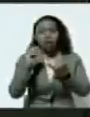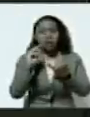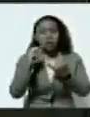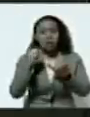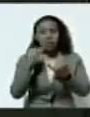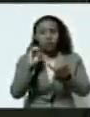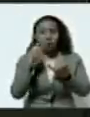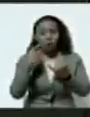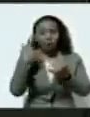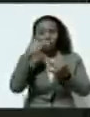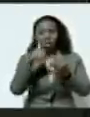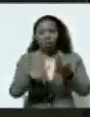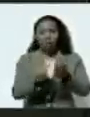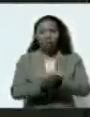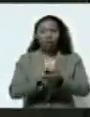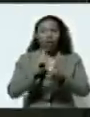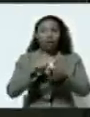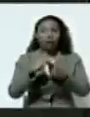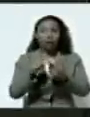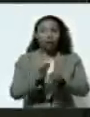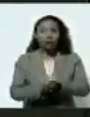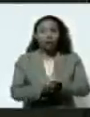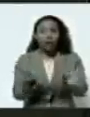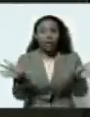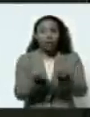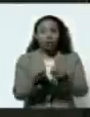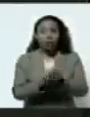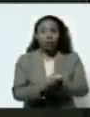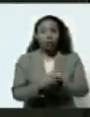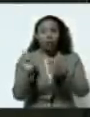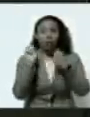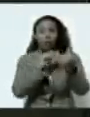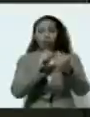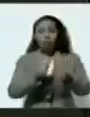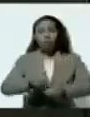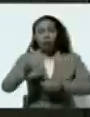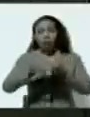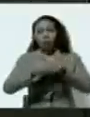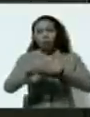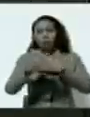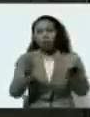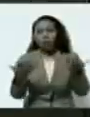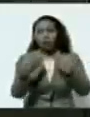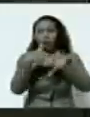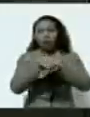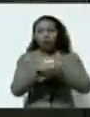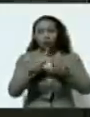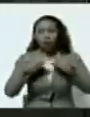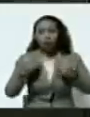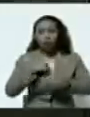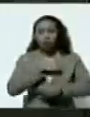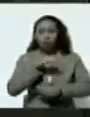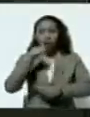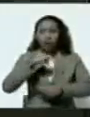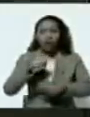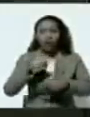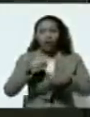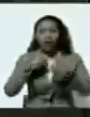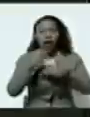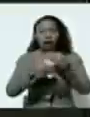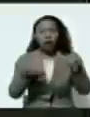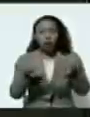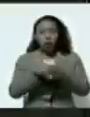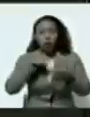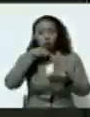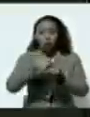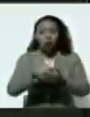etc. Entonces, en resumen, es un diálogo más amplio, más inclusivo, y estamos ahorita en una ronda, así que no te puedo